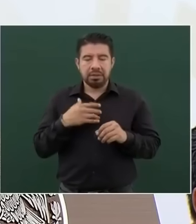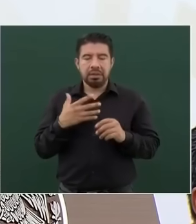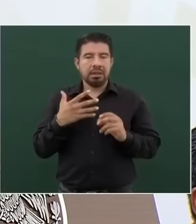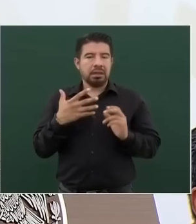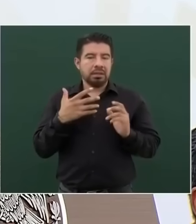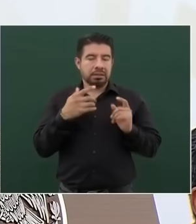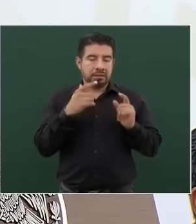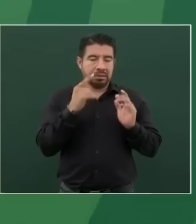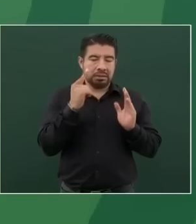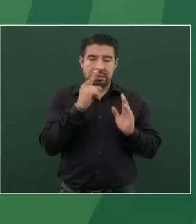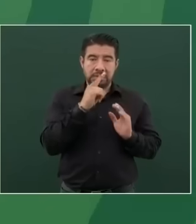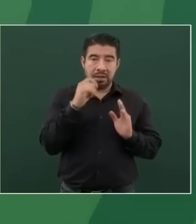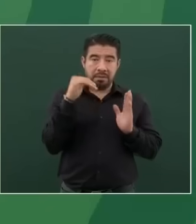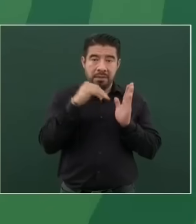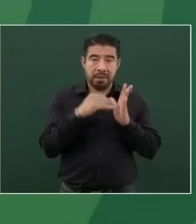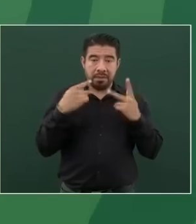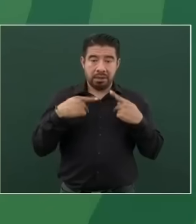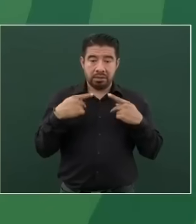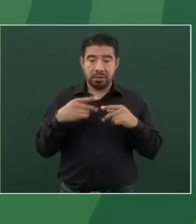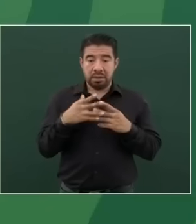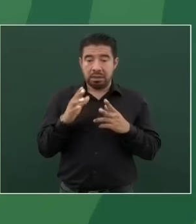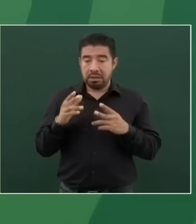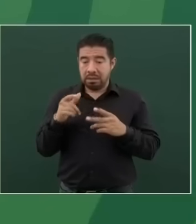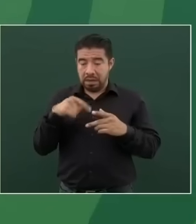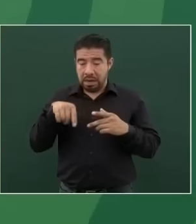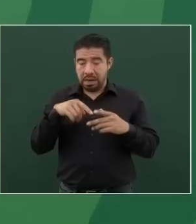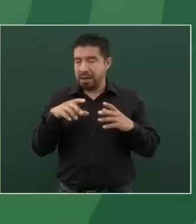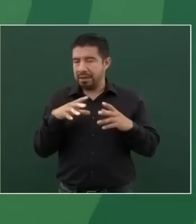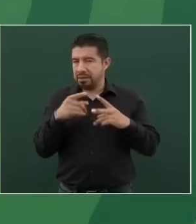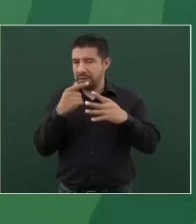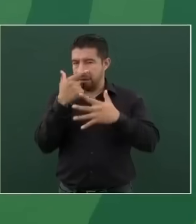todo esto lo tengo que